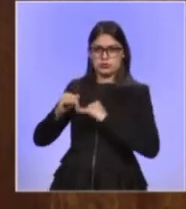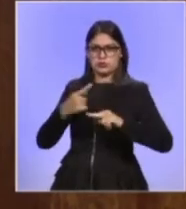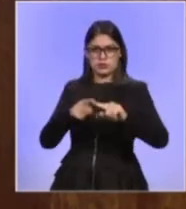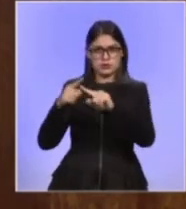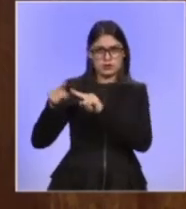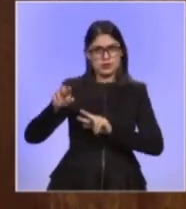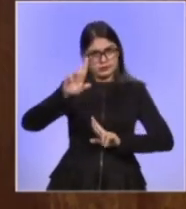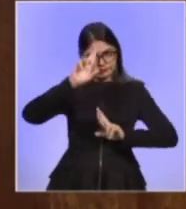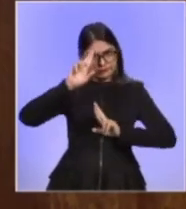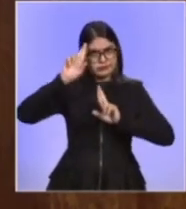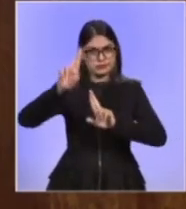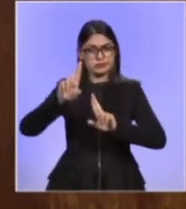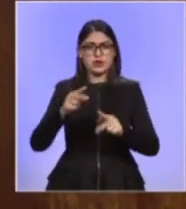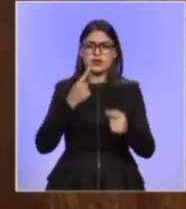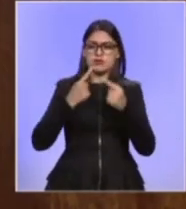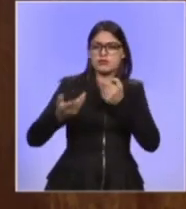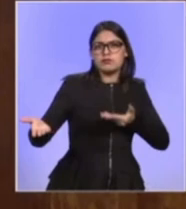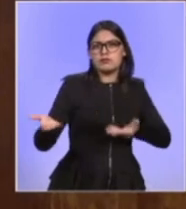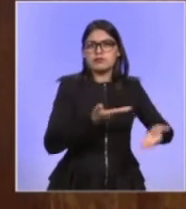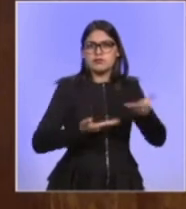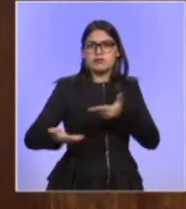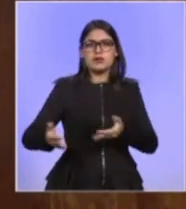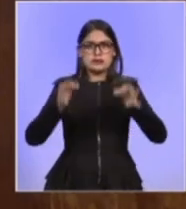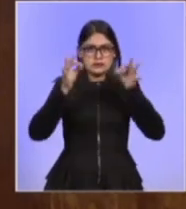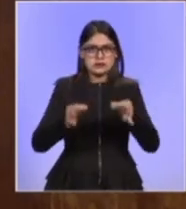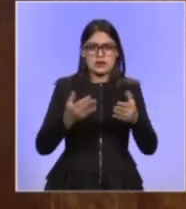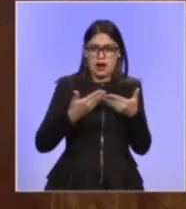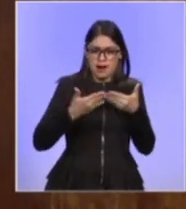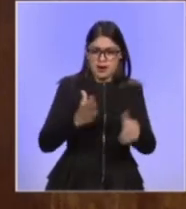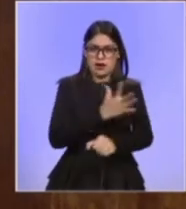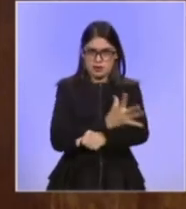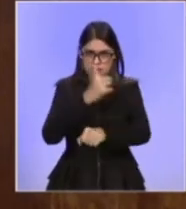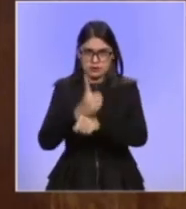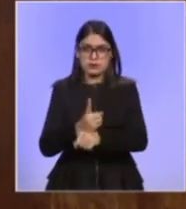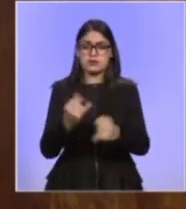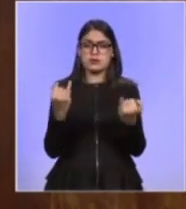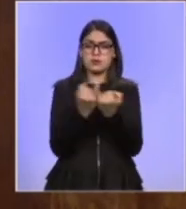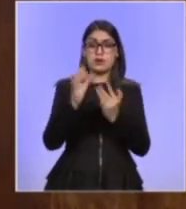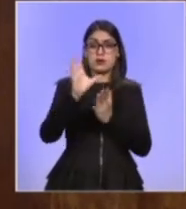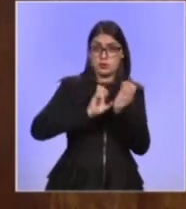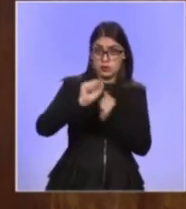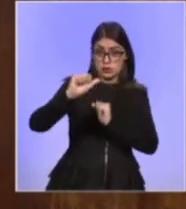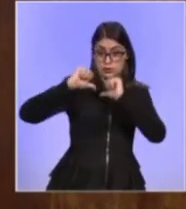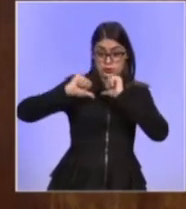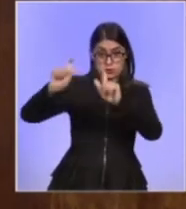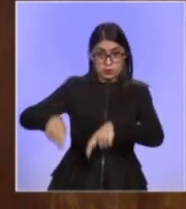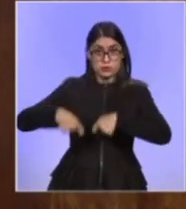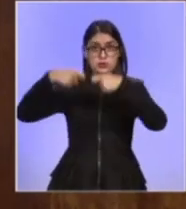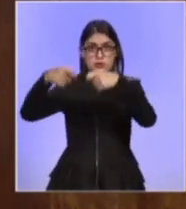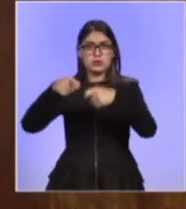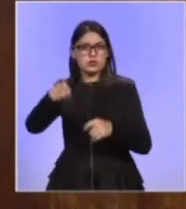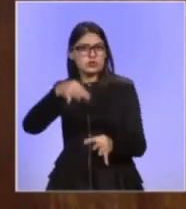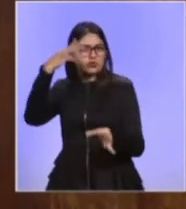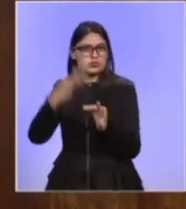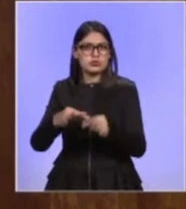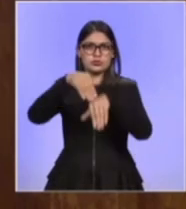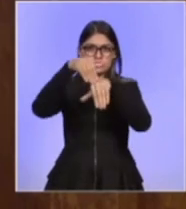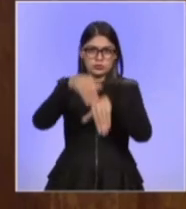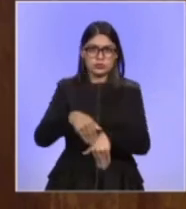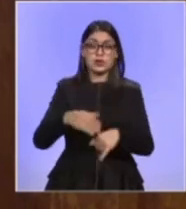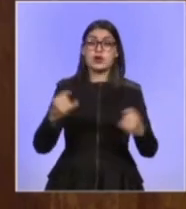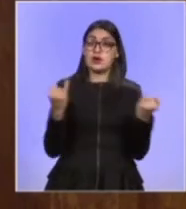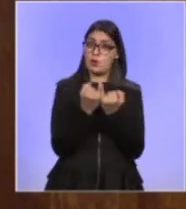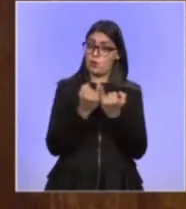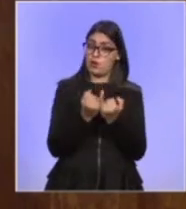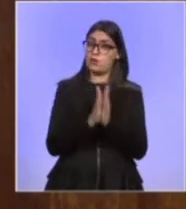un diálogo franco y abierto a honrar su compromiso con la constitución y las leyes que de ella emanan y sobre todo a evitar